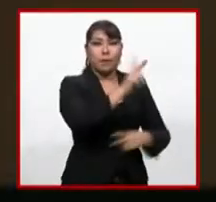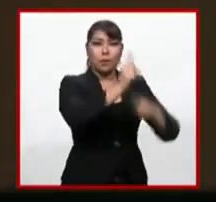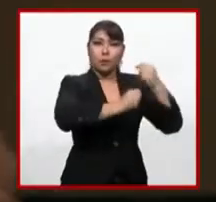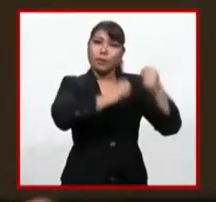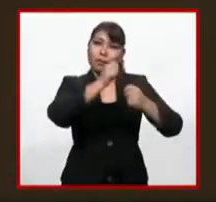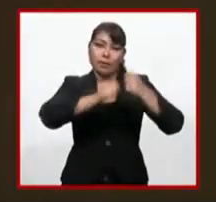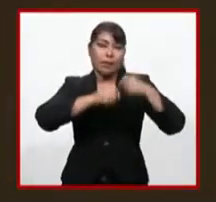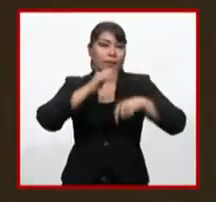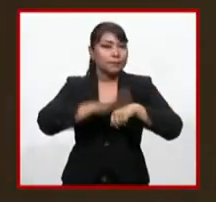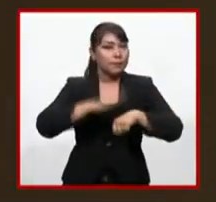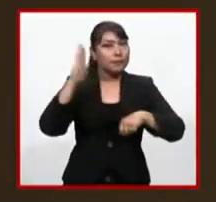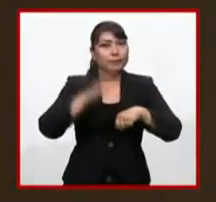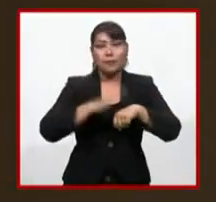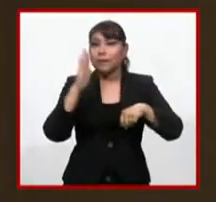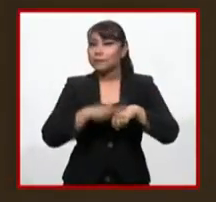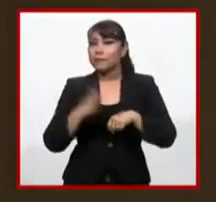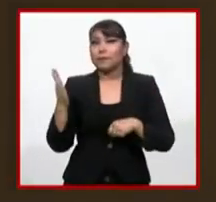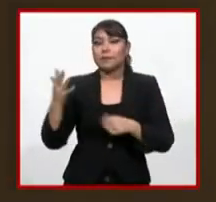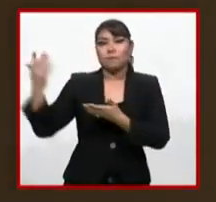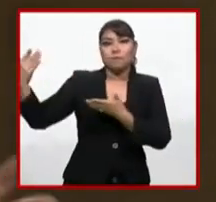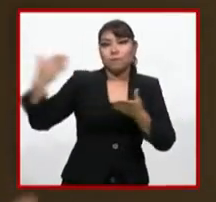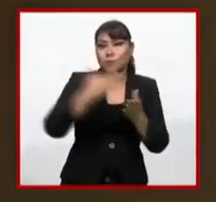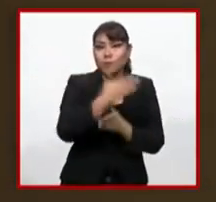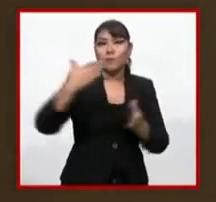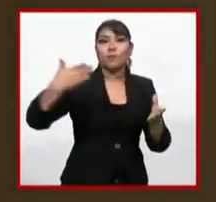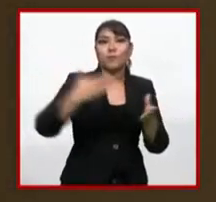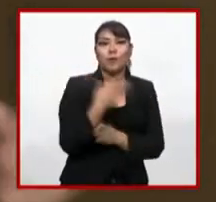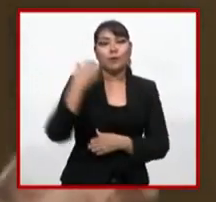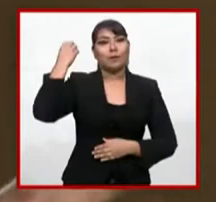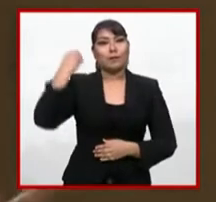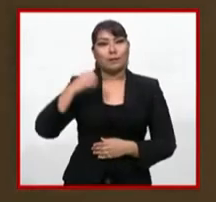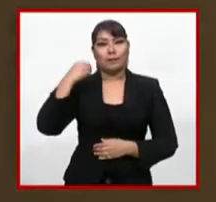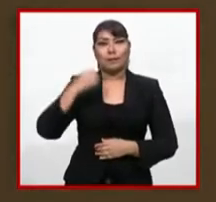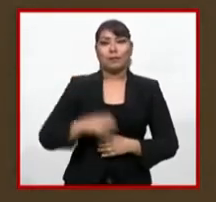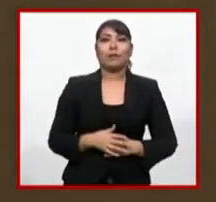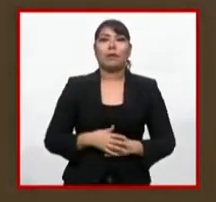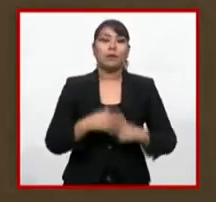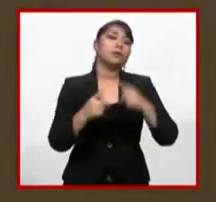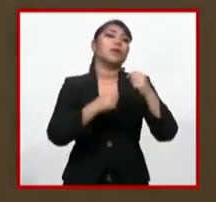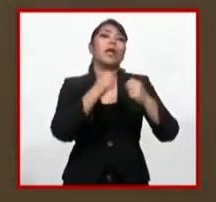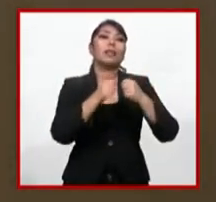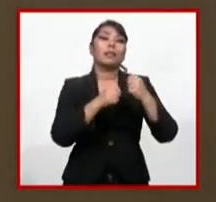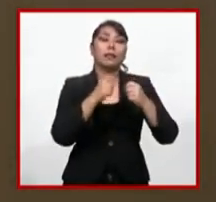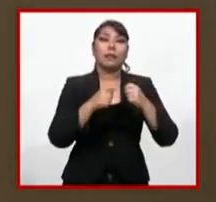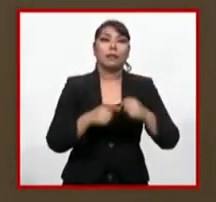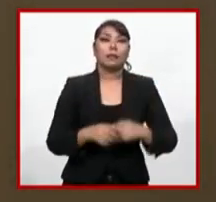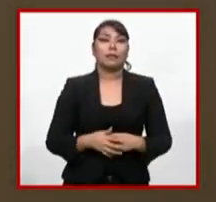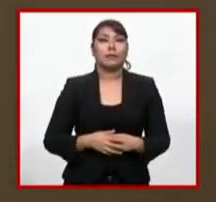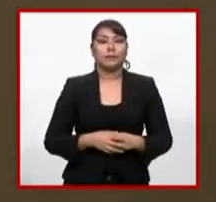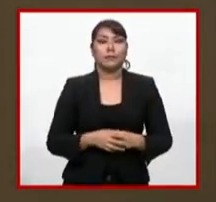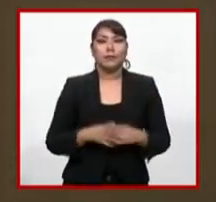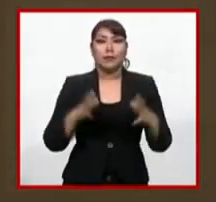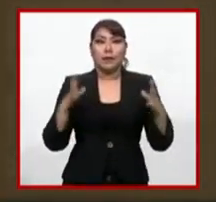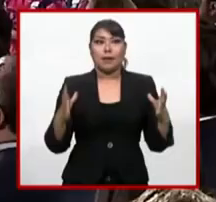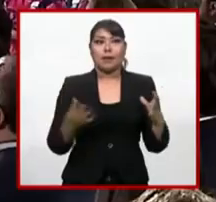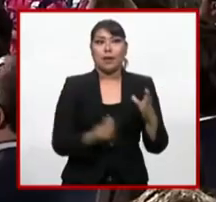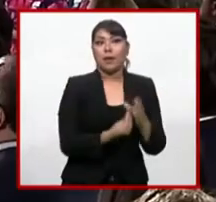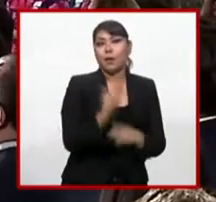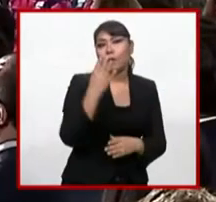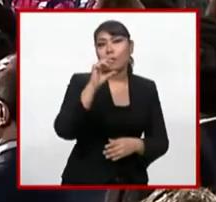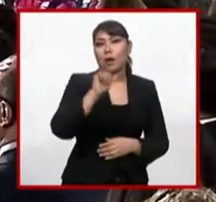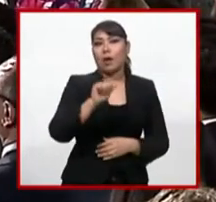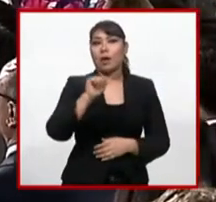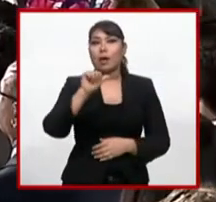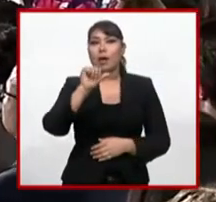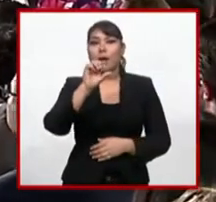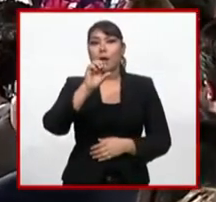departamentales que están llegando a Oaxaca. Y por supuesto las tiendas de supermercados, basta ver el nuevo Bodega Aurrerá